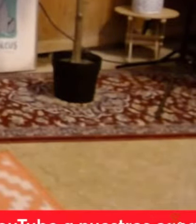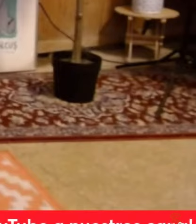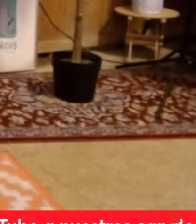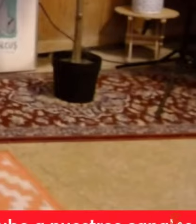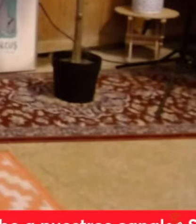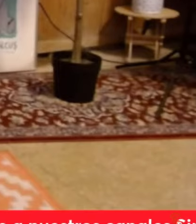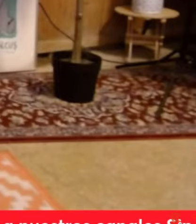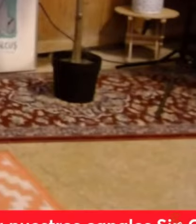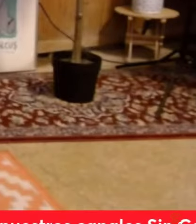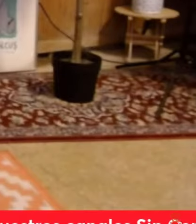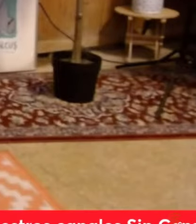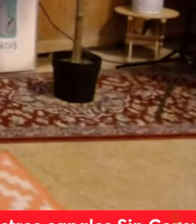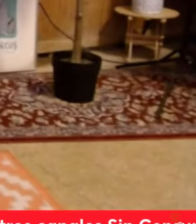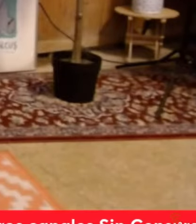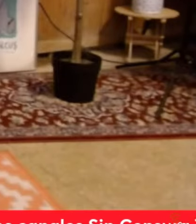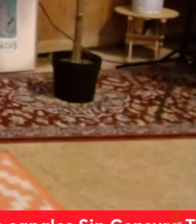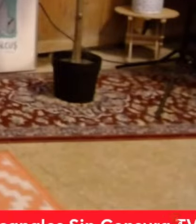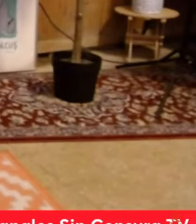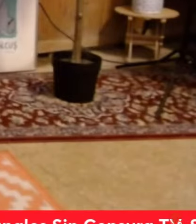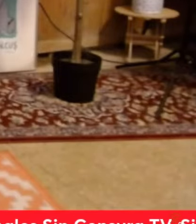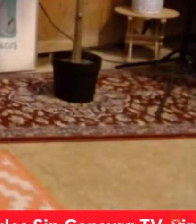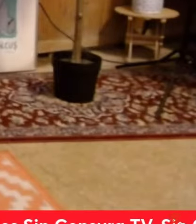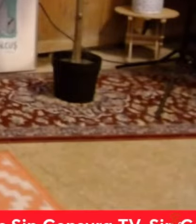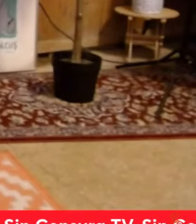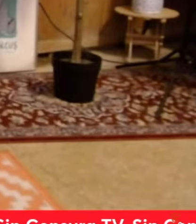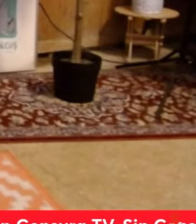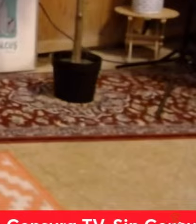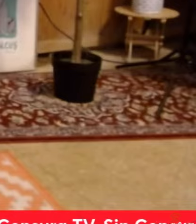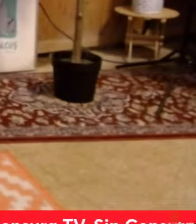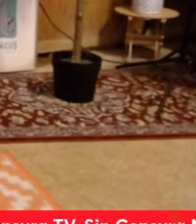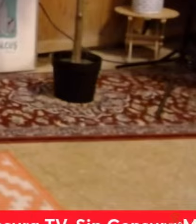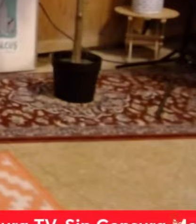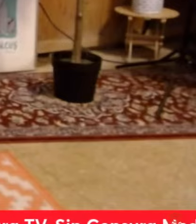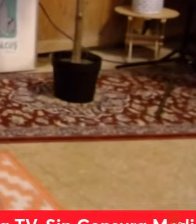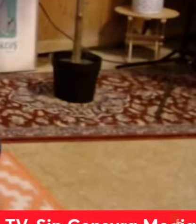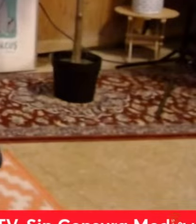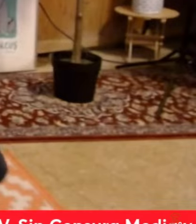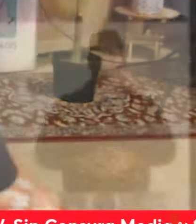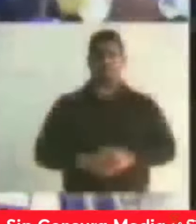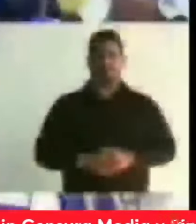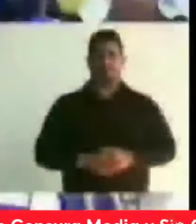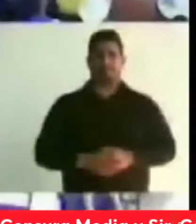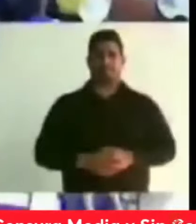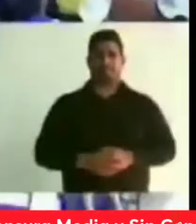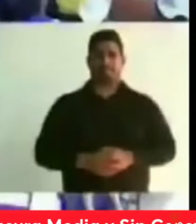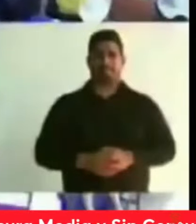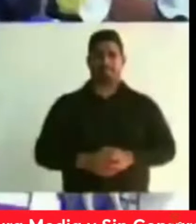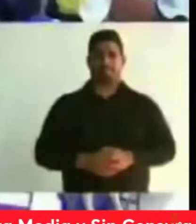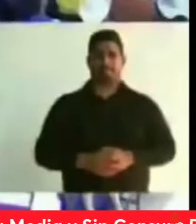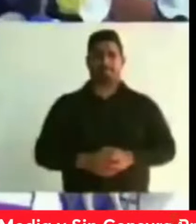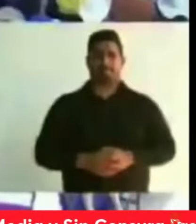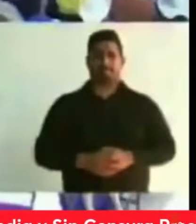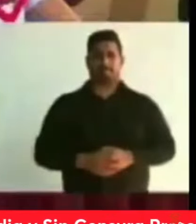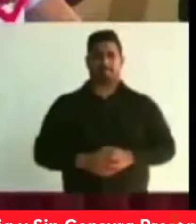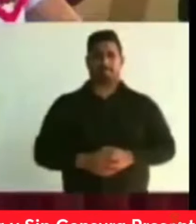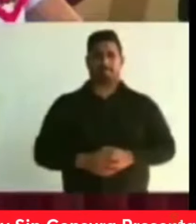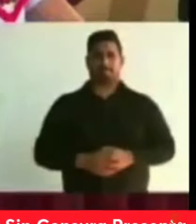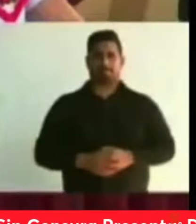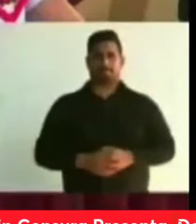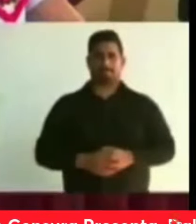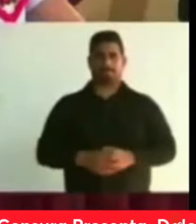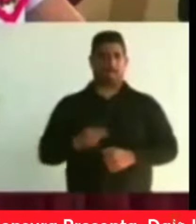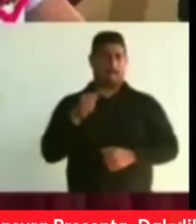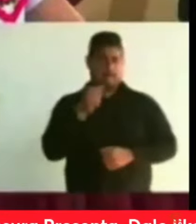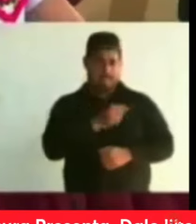s pues vamos en este discurso que emitieron juntos ahí ahí en su Sonora la